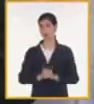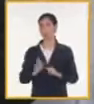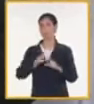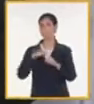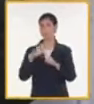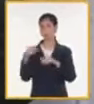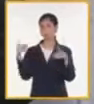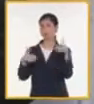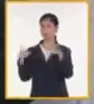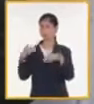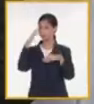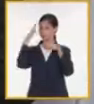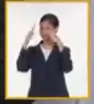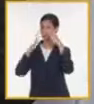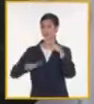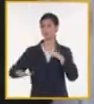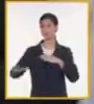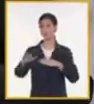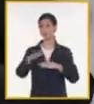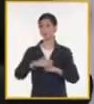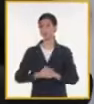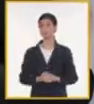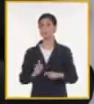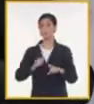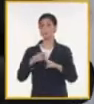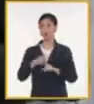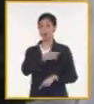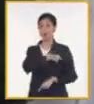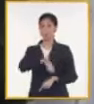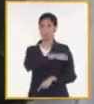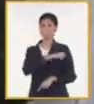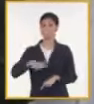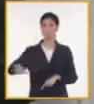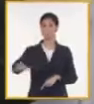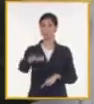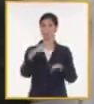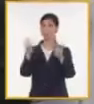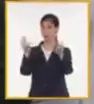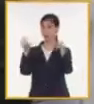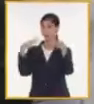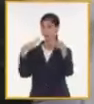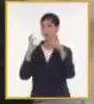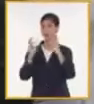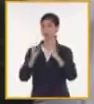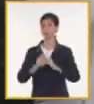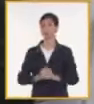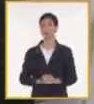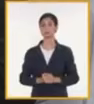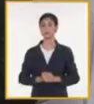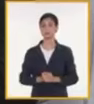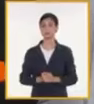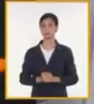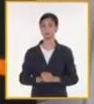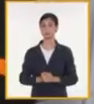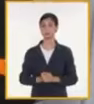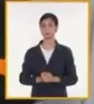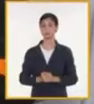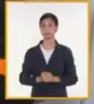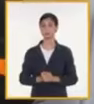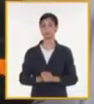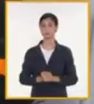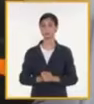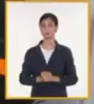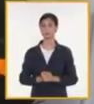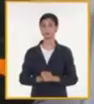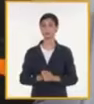acompañan y para todos los que nos siguen que siguen el programa comenzar diciendo que Cuba ha